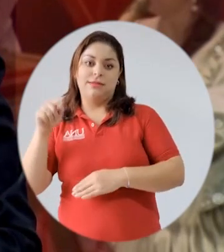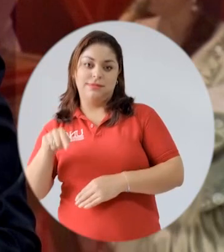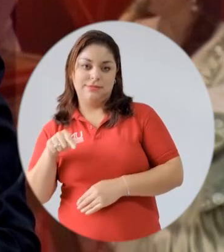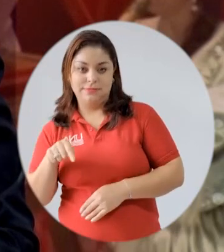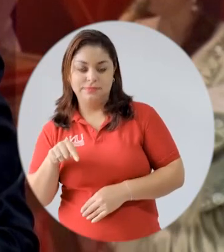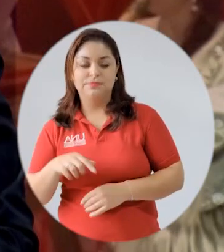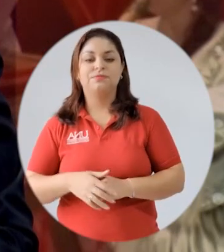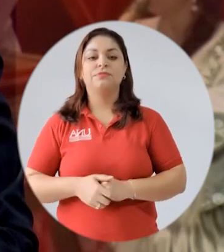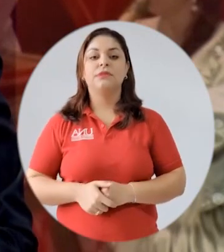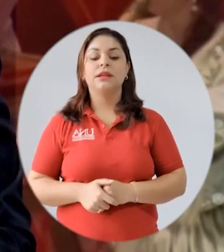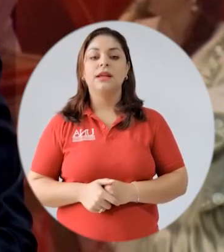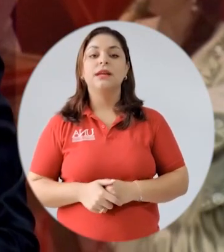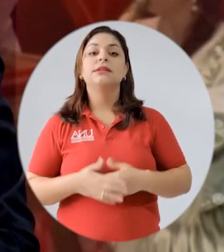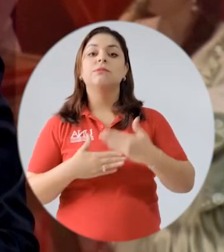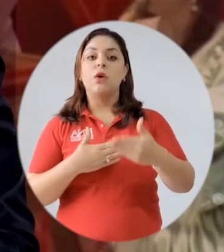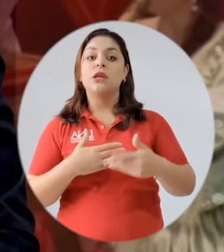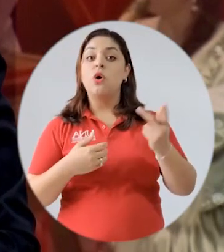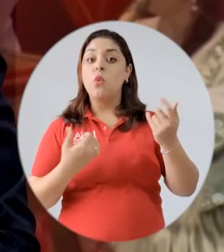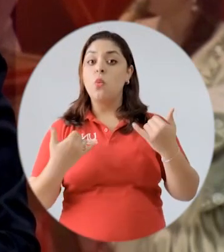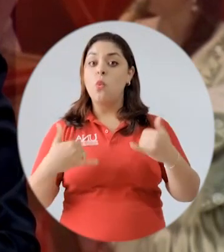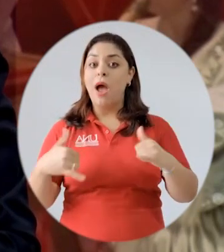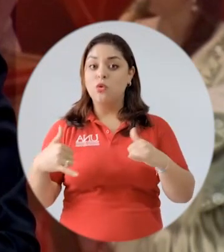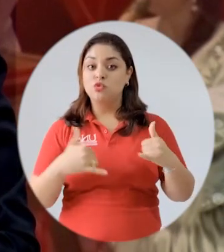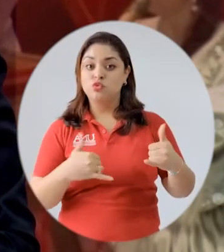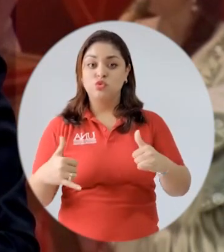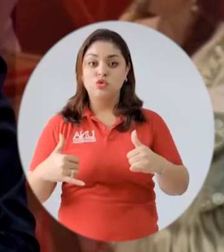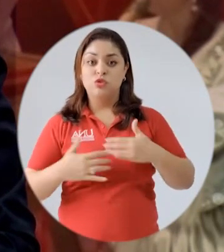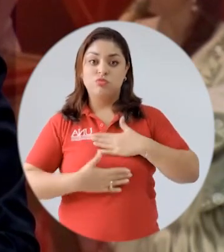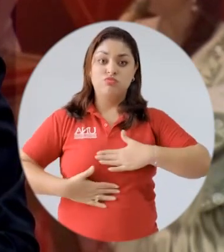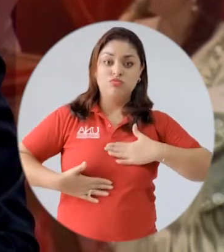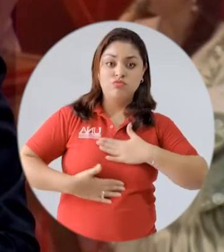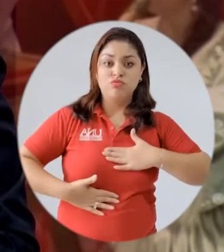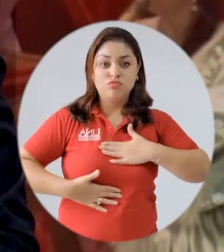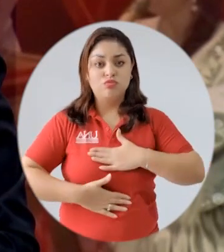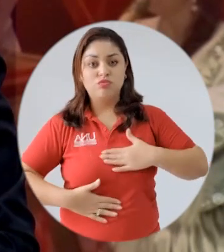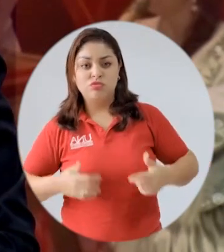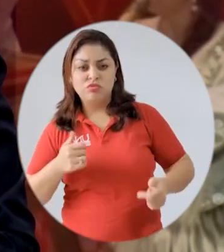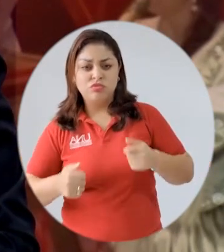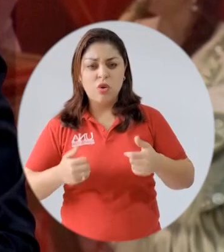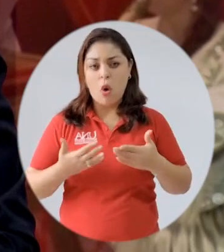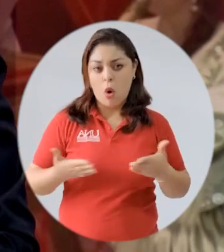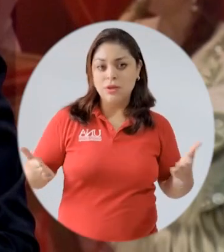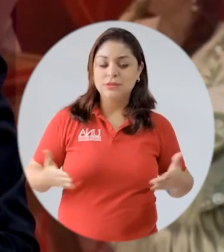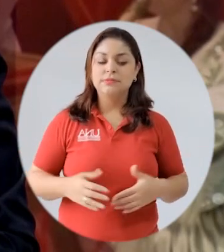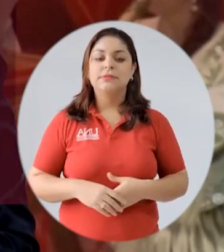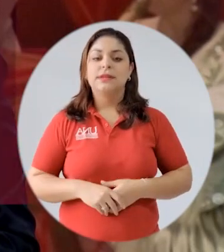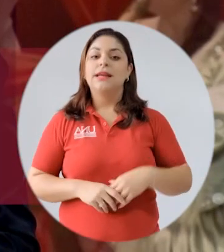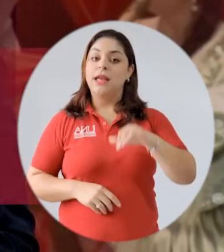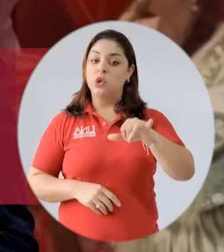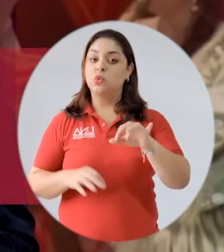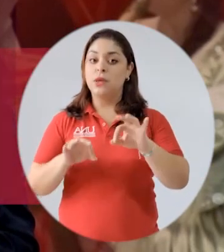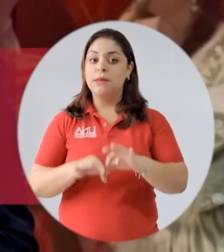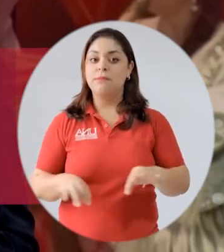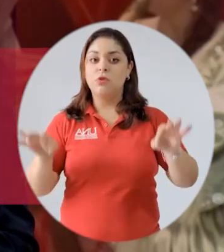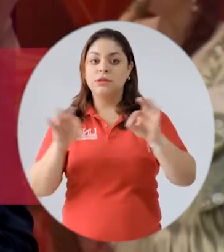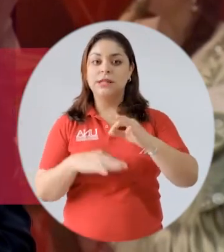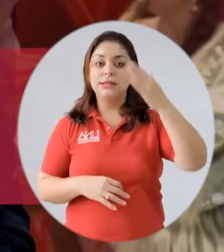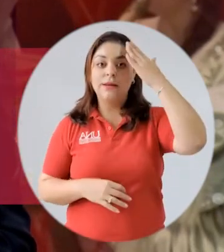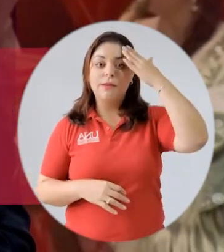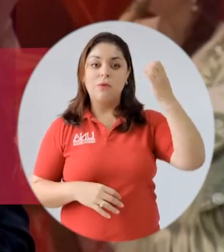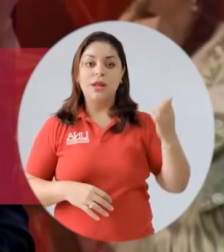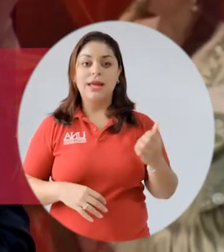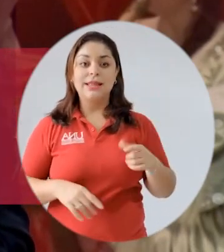salud para que no se disparen los índices de las enfermedades crónicas relacionadas con la poca actividad física o los malos hábitos, ¿verdad?,